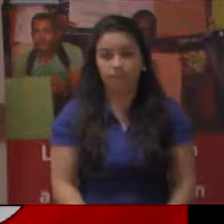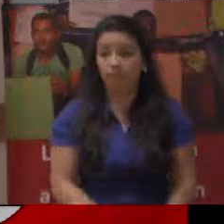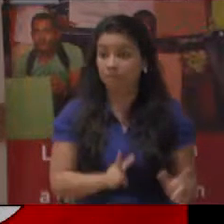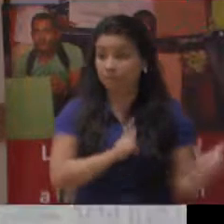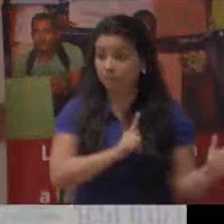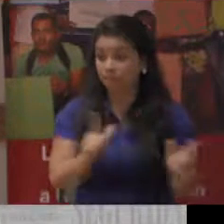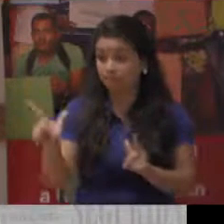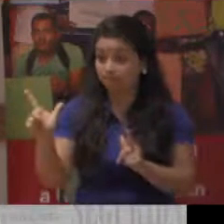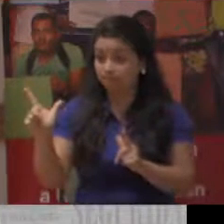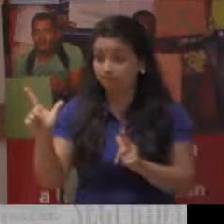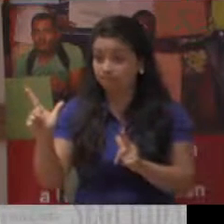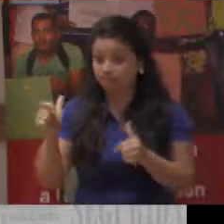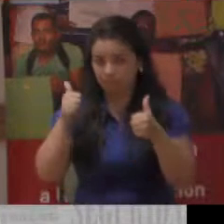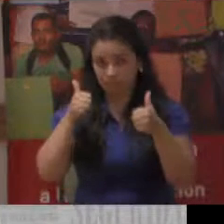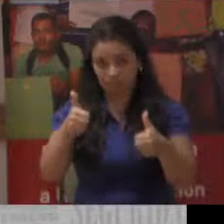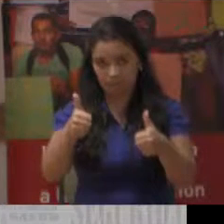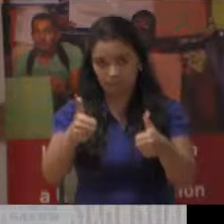¿Listos?